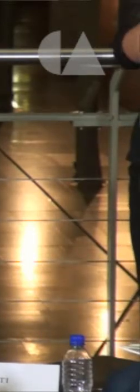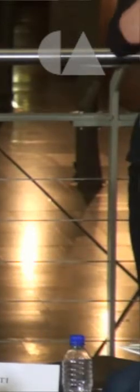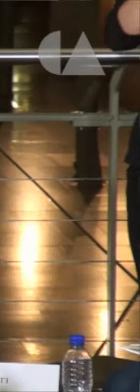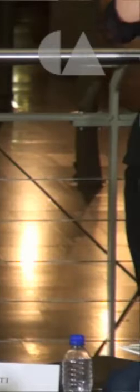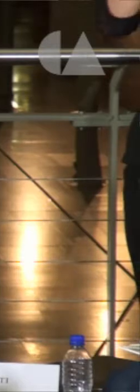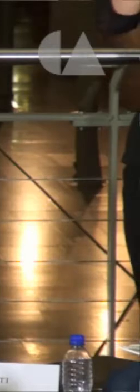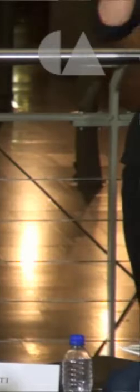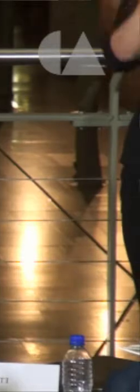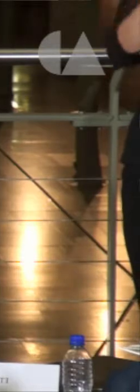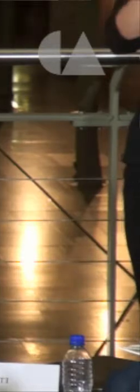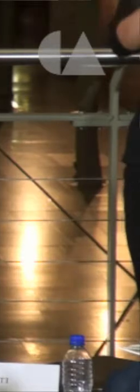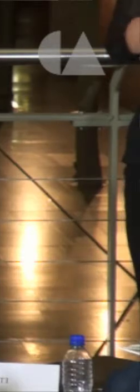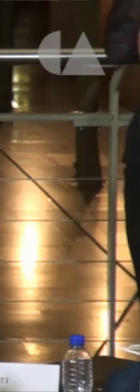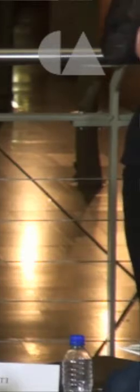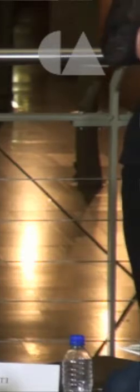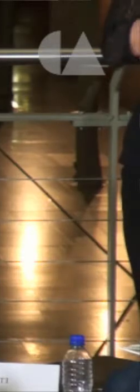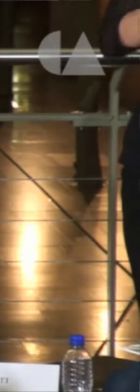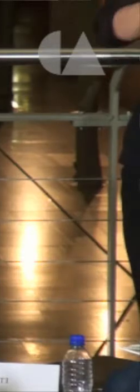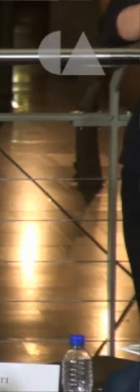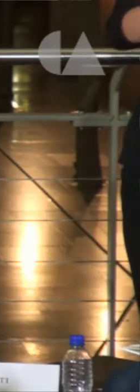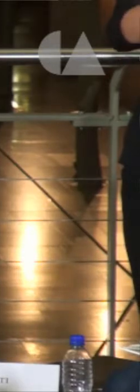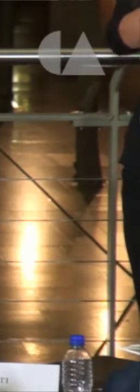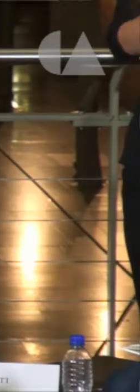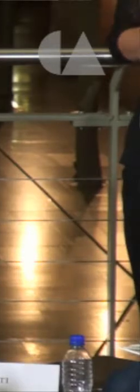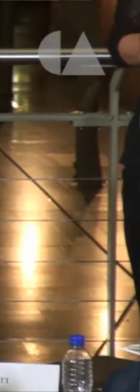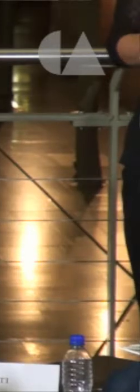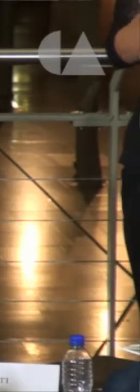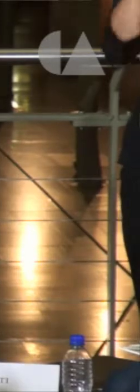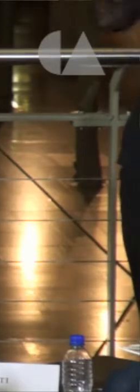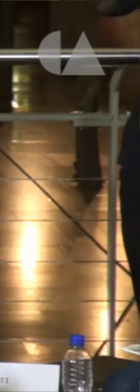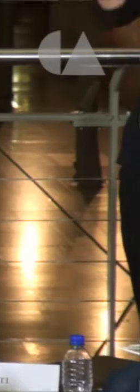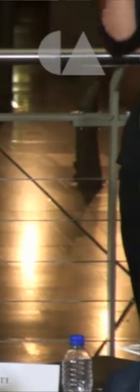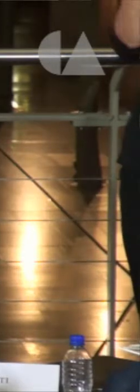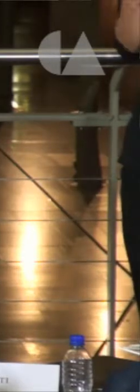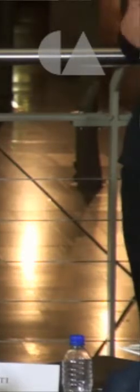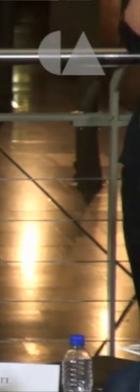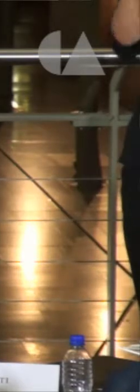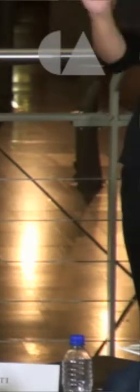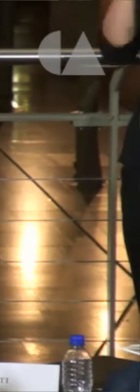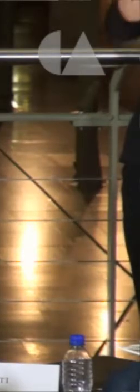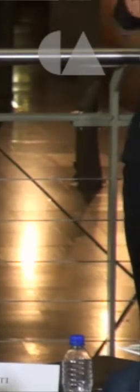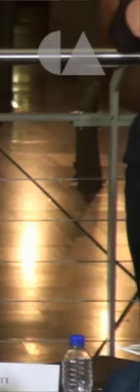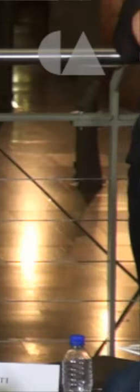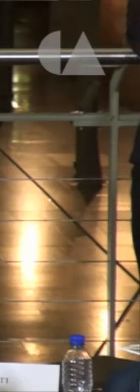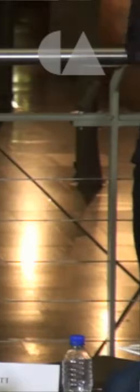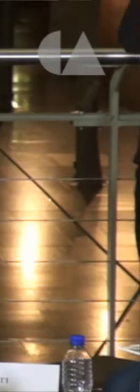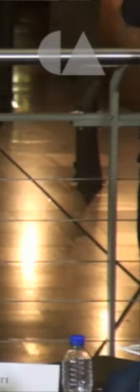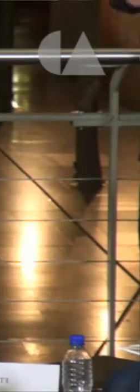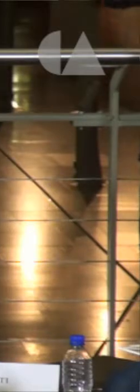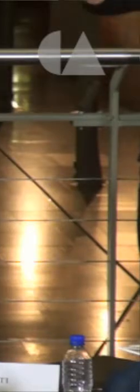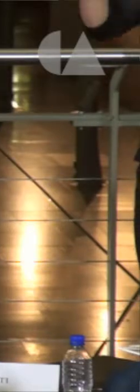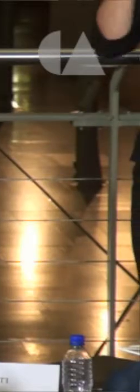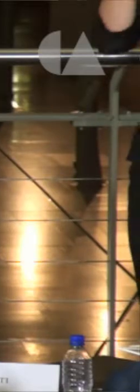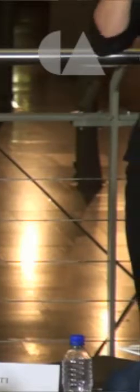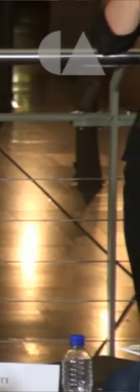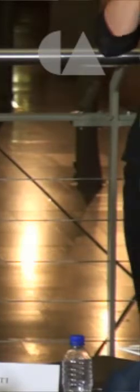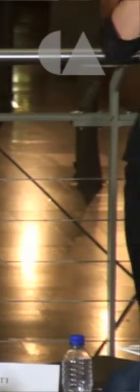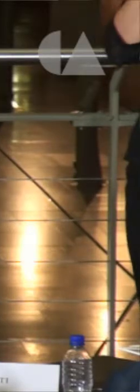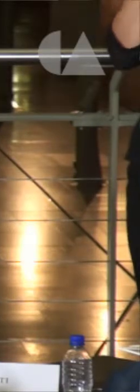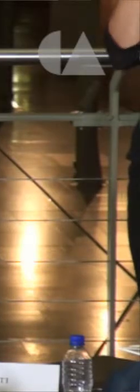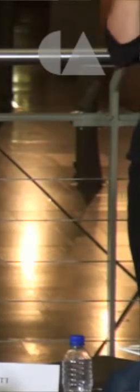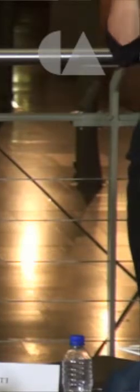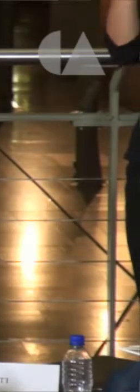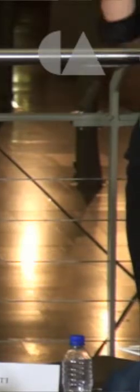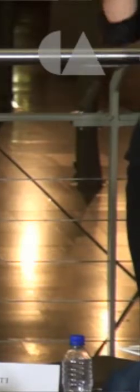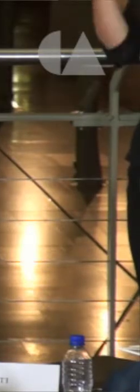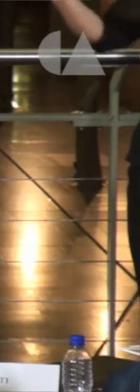pero luego ser muy independiente y sí que va el colegio el banco lejos público que son estos colegios inclusivos o sea el